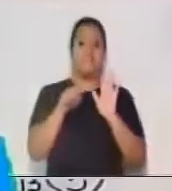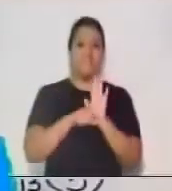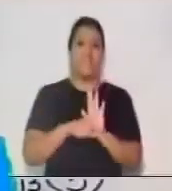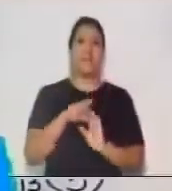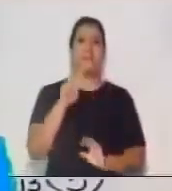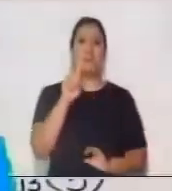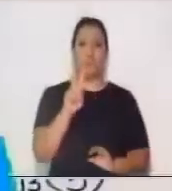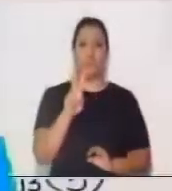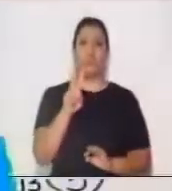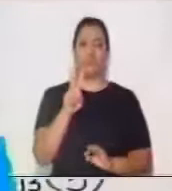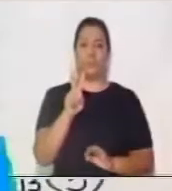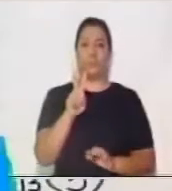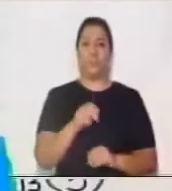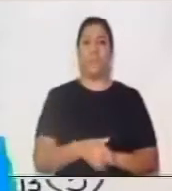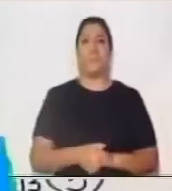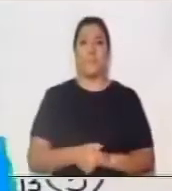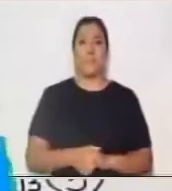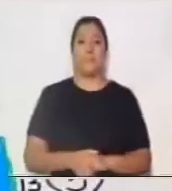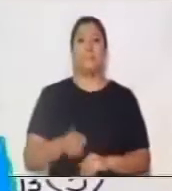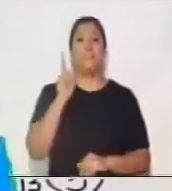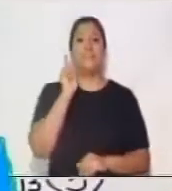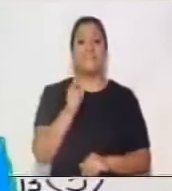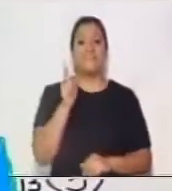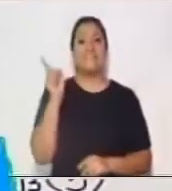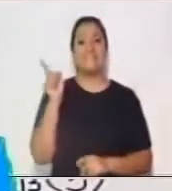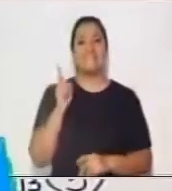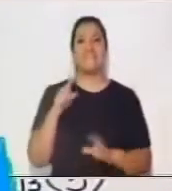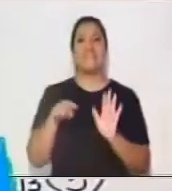¡No! ¡No! Eva,